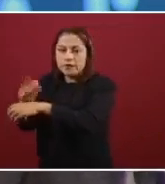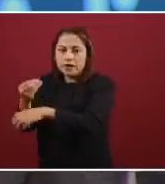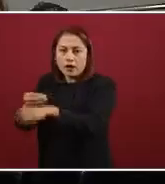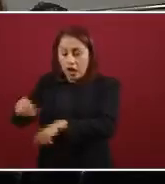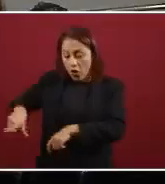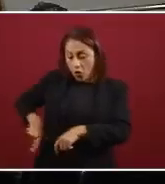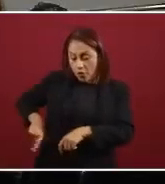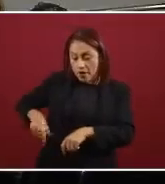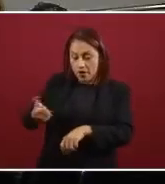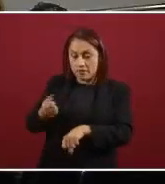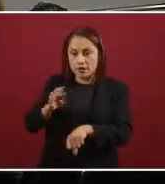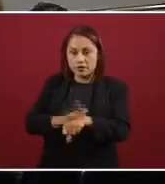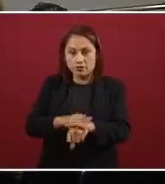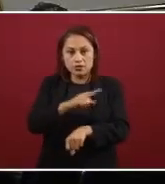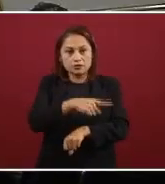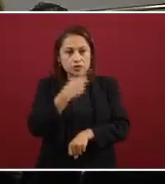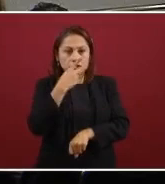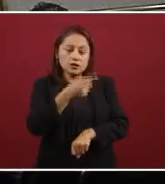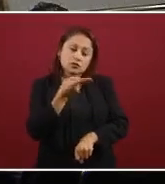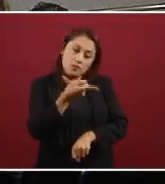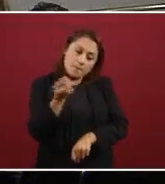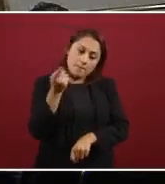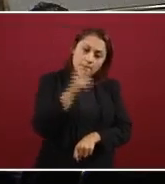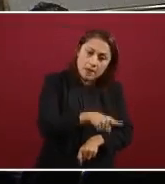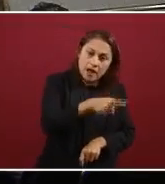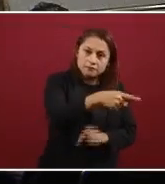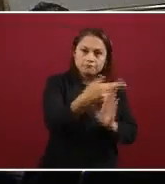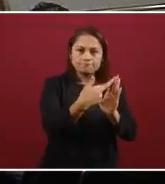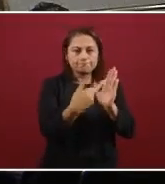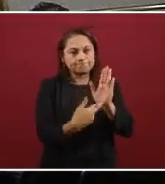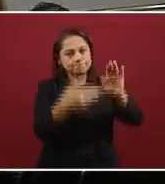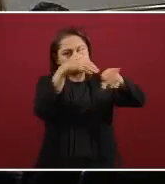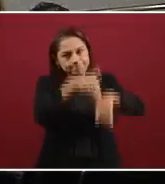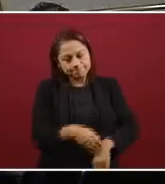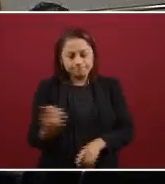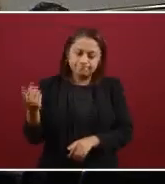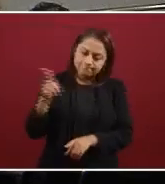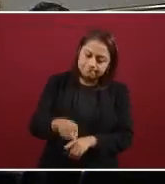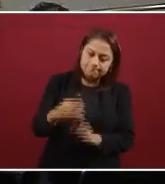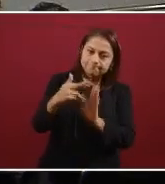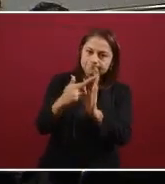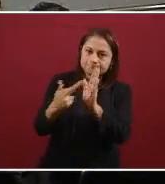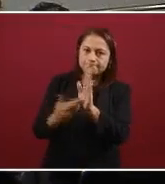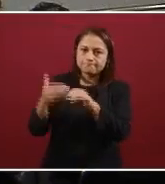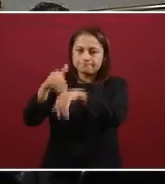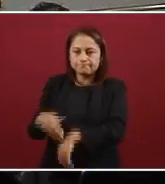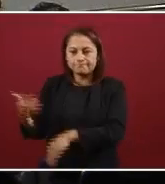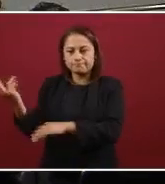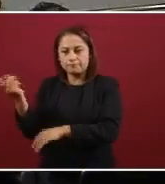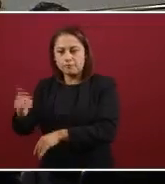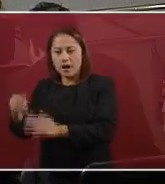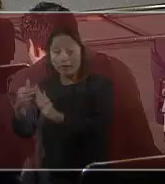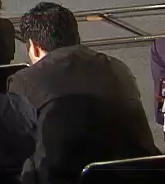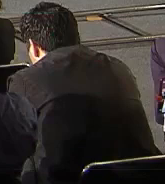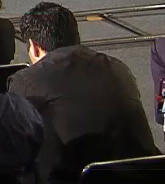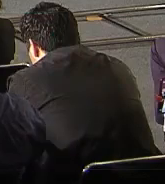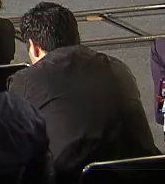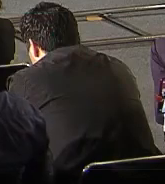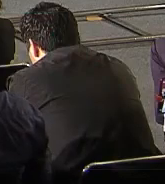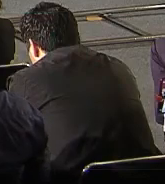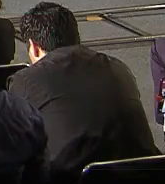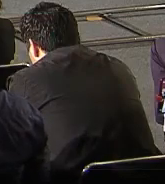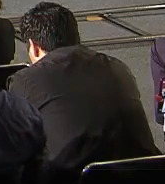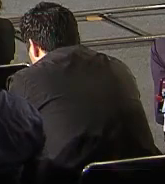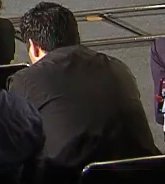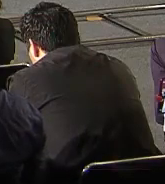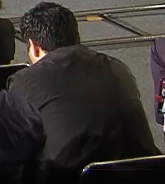Estas son tus atribuciones, estas son tus atribuciones, estas son tus atribuciones. Aquí no podemos hacer ese error, porque este